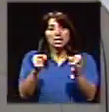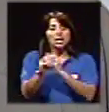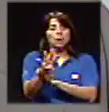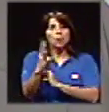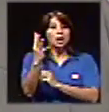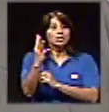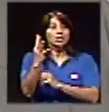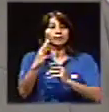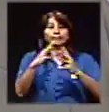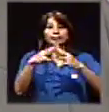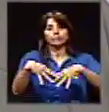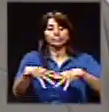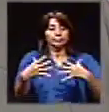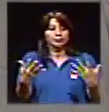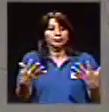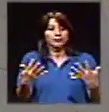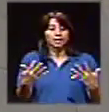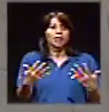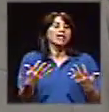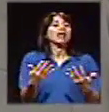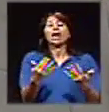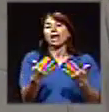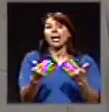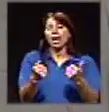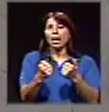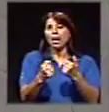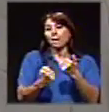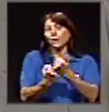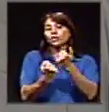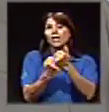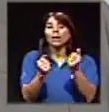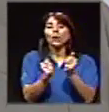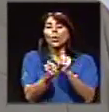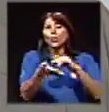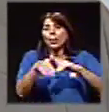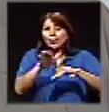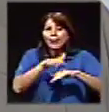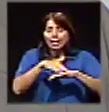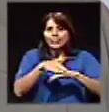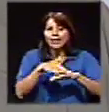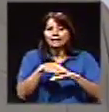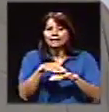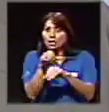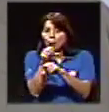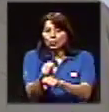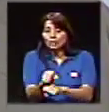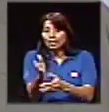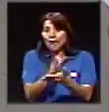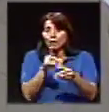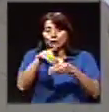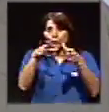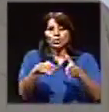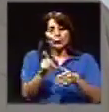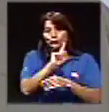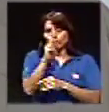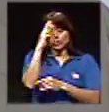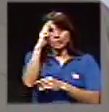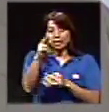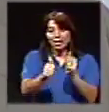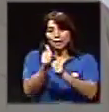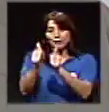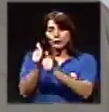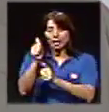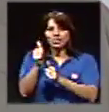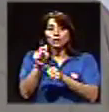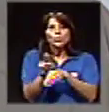trajo abajo, montada en las mañas y las tretas de algunos diputados que no respetan las mayorías y usan todo tipo de truco